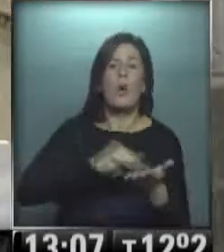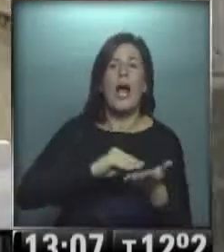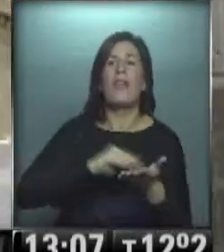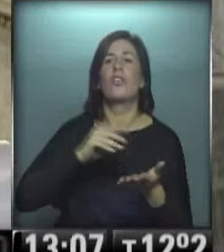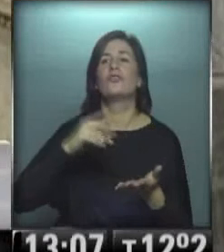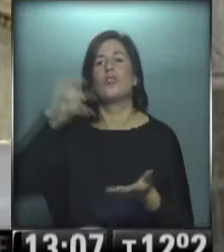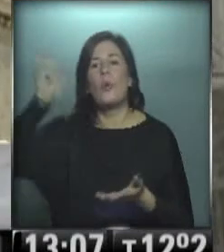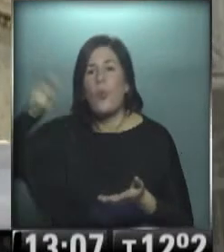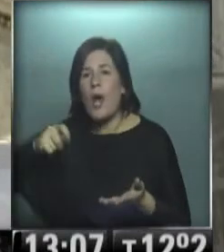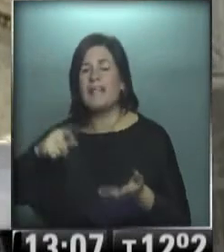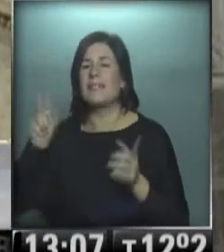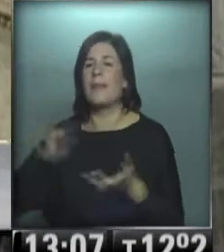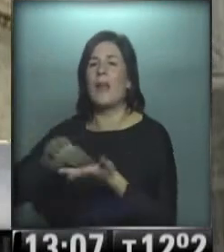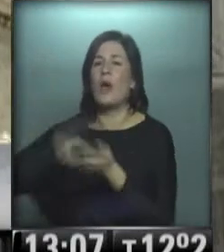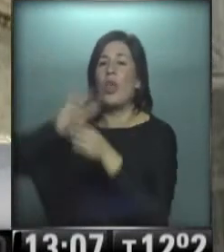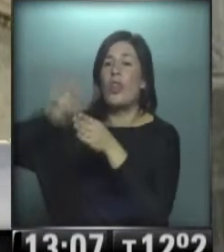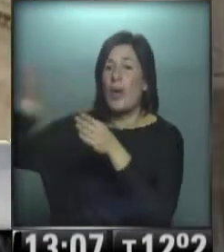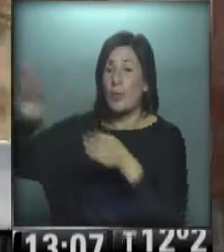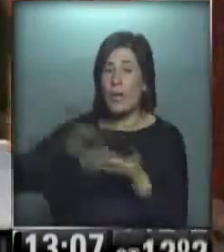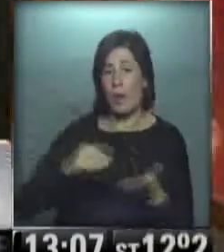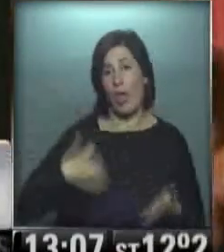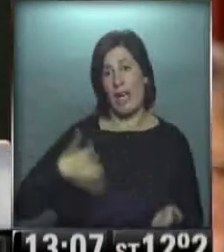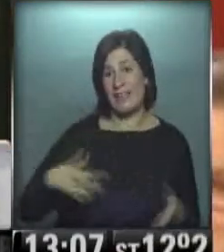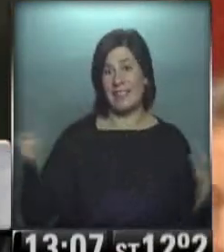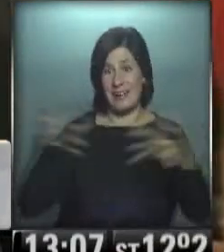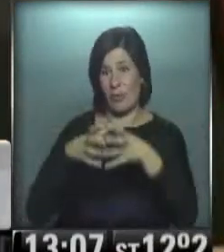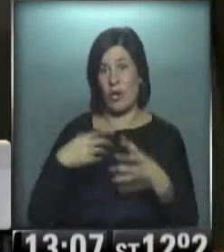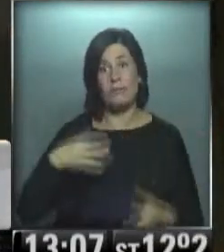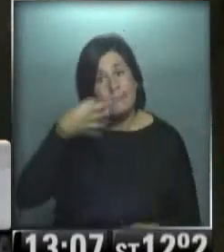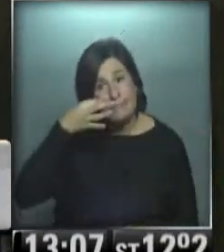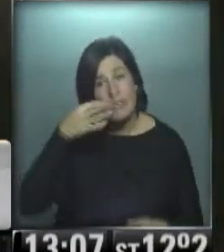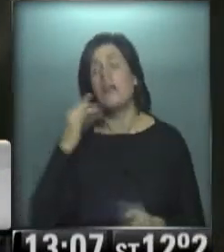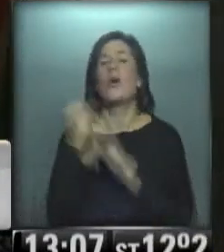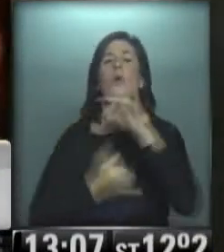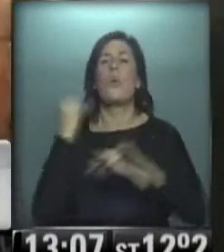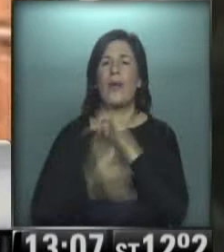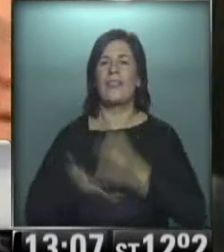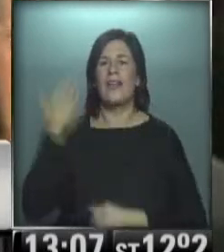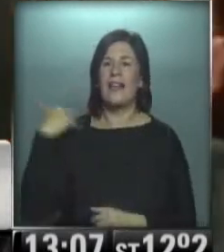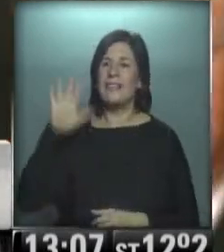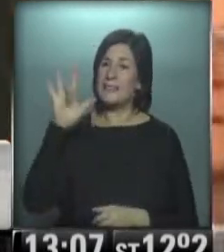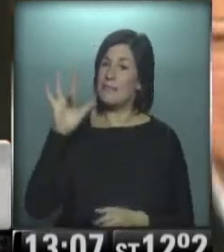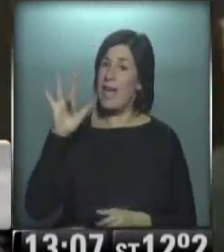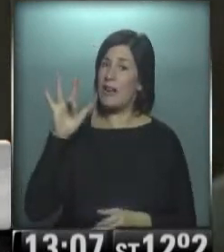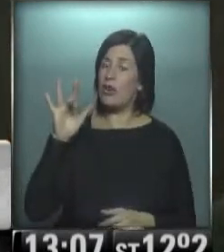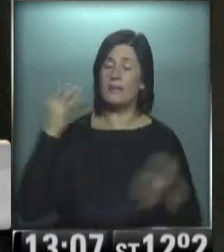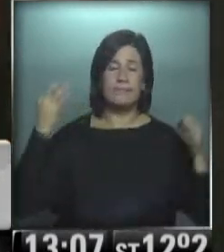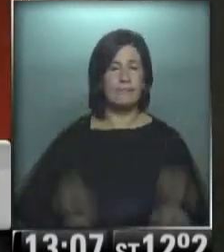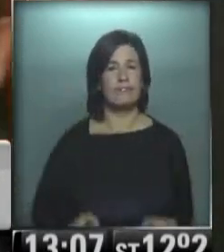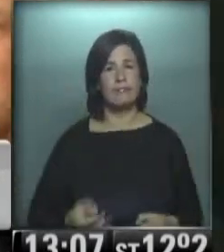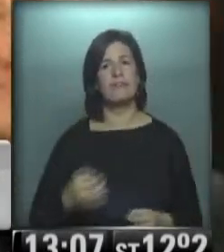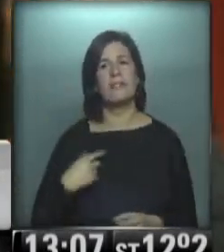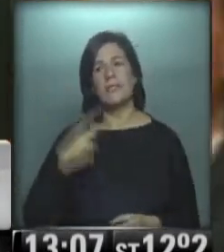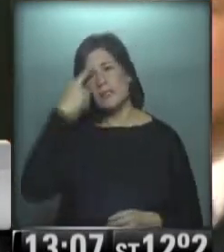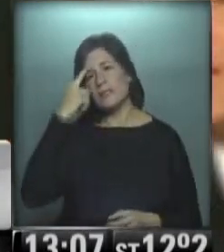y también con los representantes de los fondos buitres, señaló que el miércoles estaba definitivamente del lado de